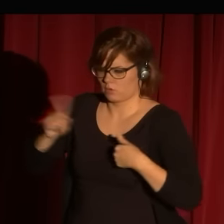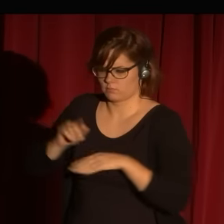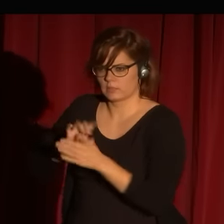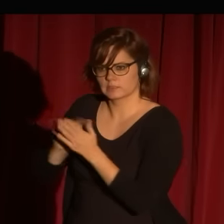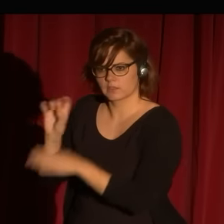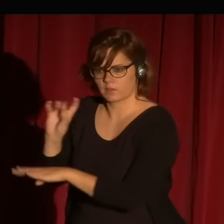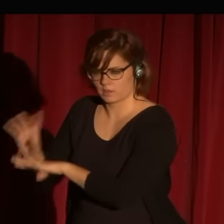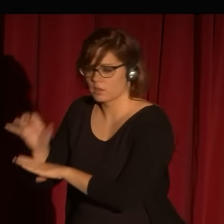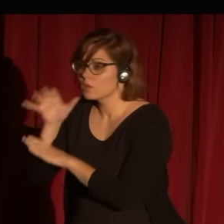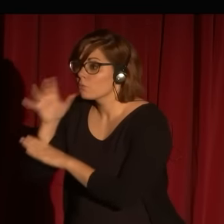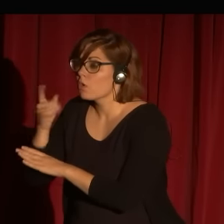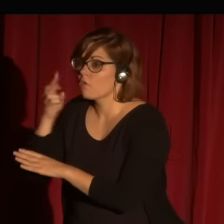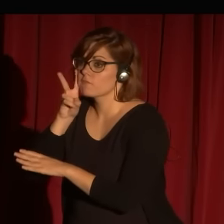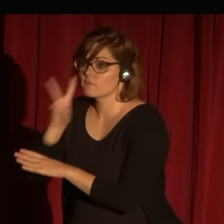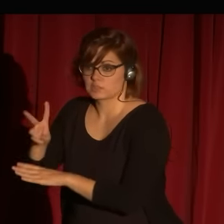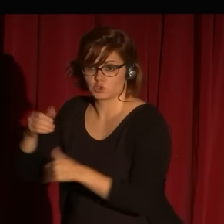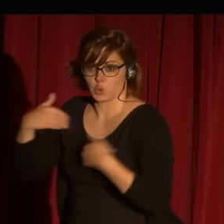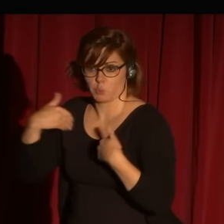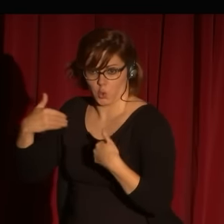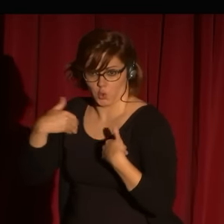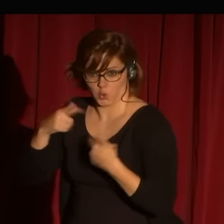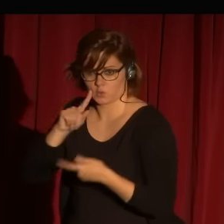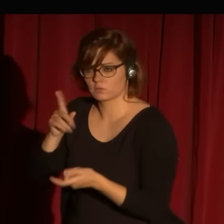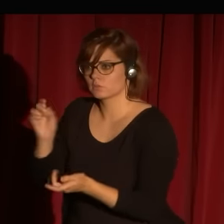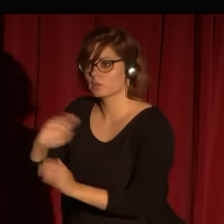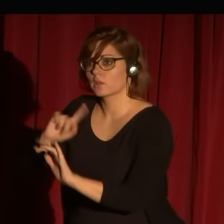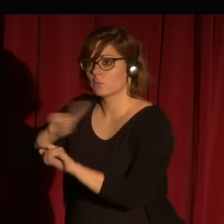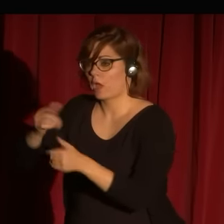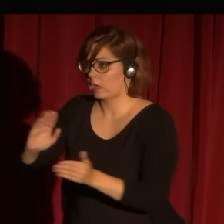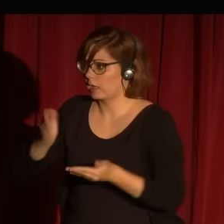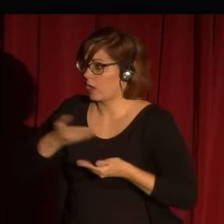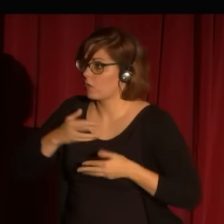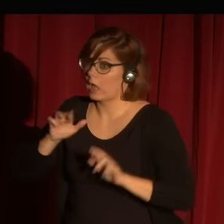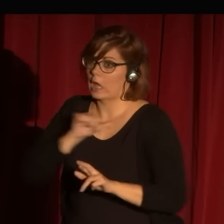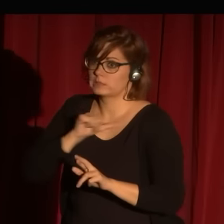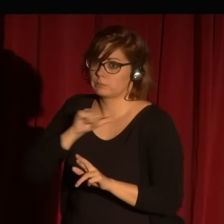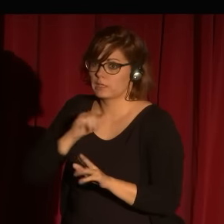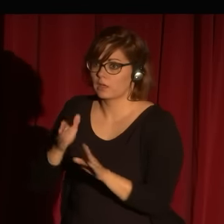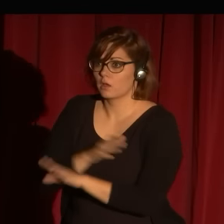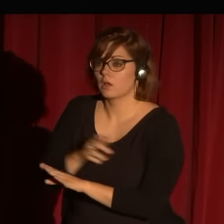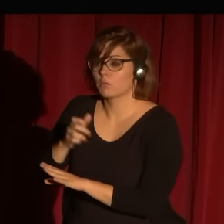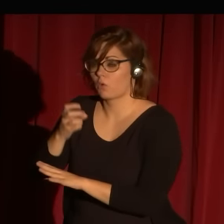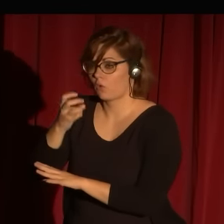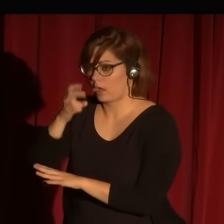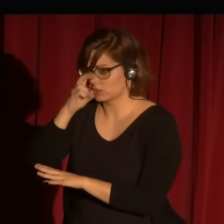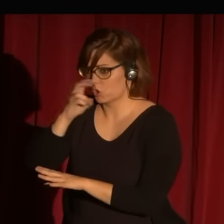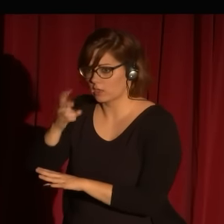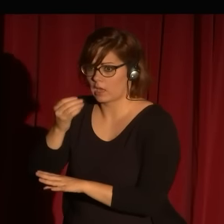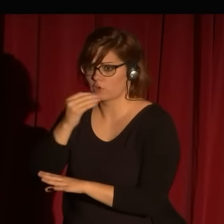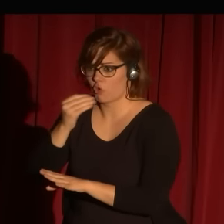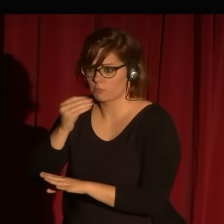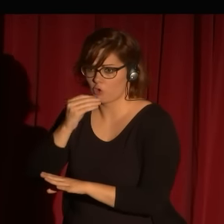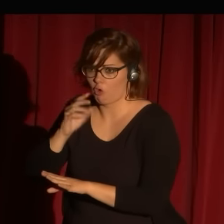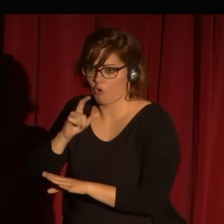Felipe tercero que ha visto un mono y que se lo han regalado y que espera que no sea como el que tenían en el escorial que se comió el órgano